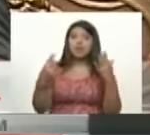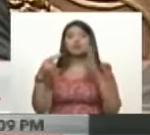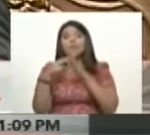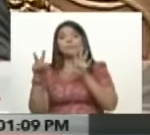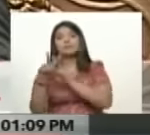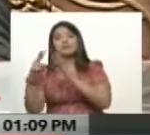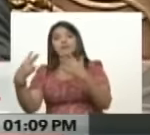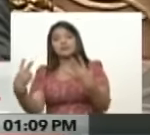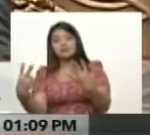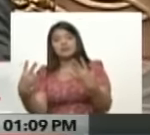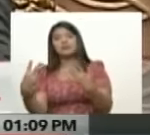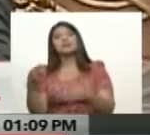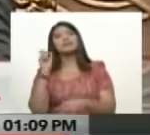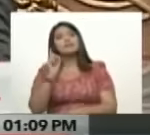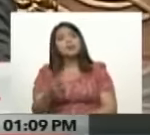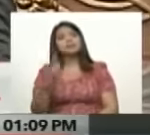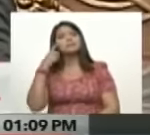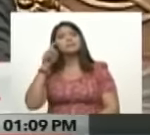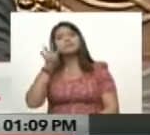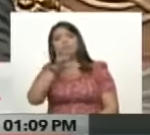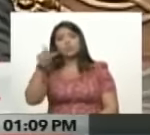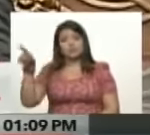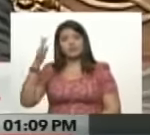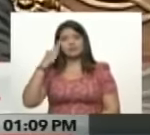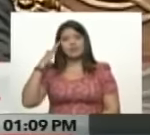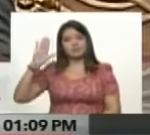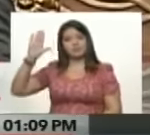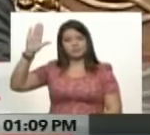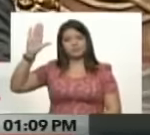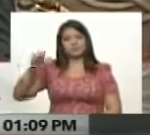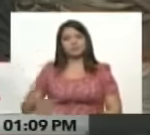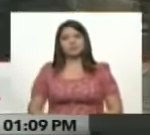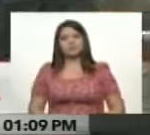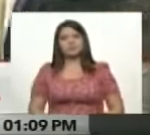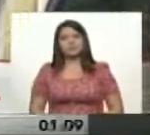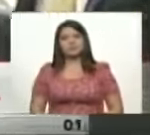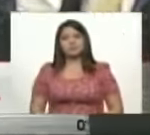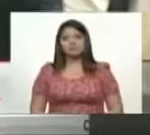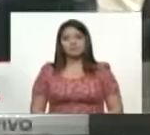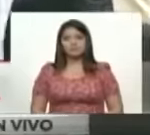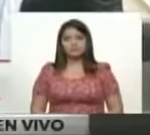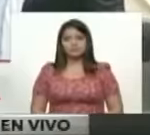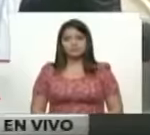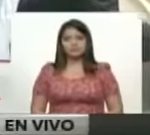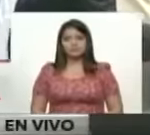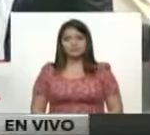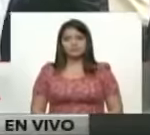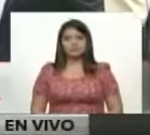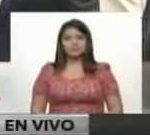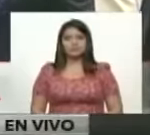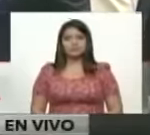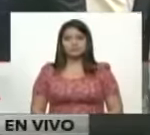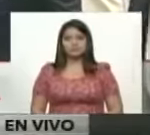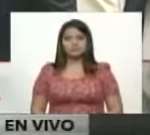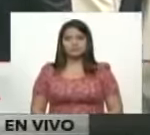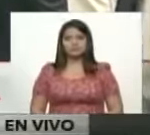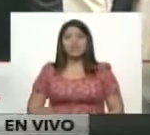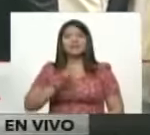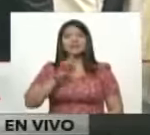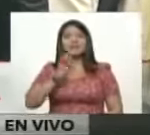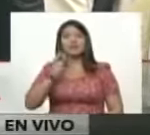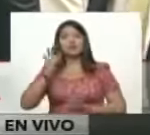2016-2017, se servirán indicarlo con la señal de costumbre. En consideración,